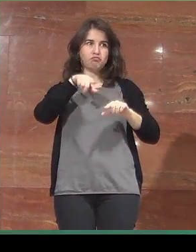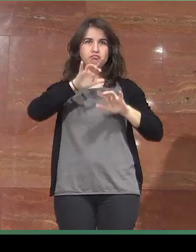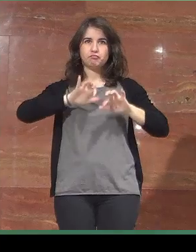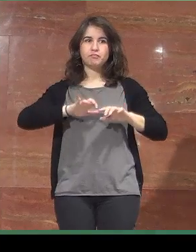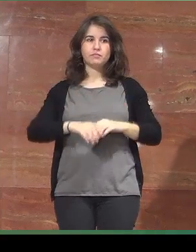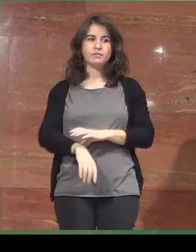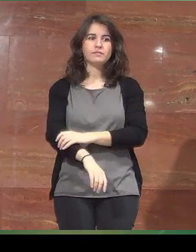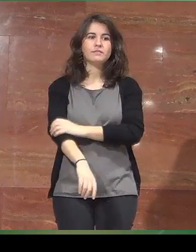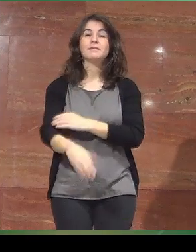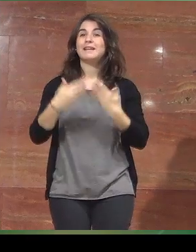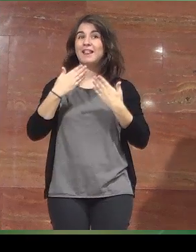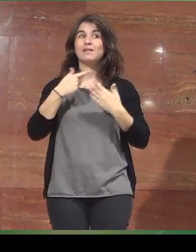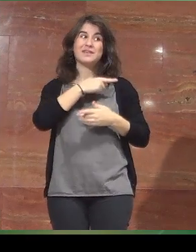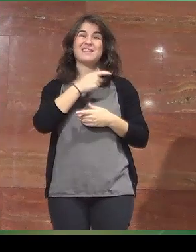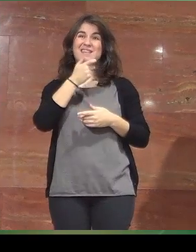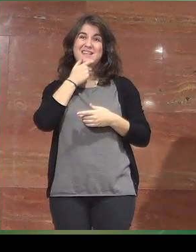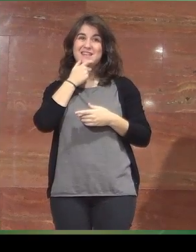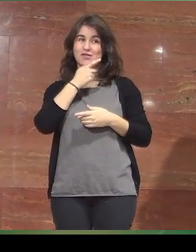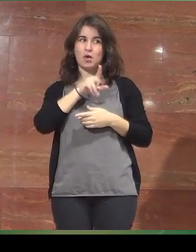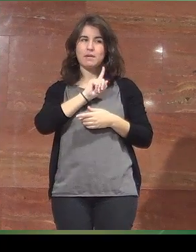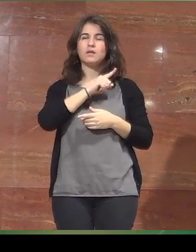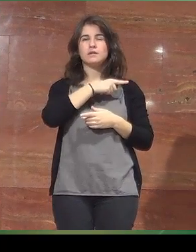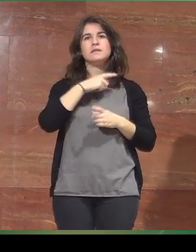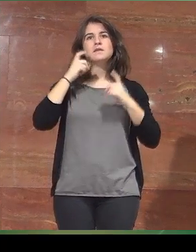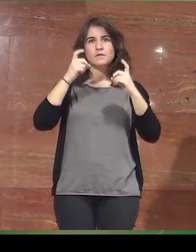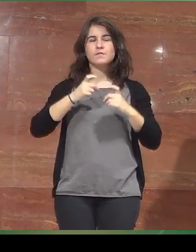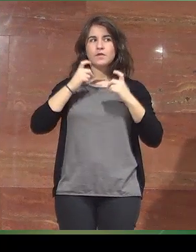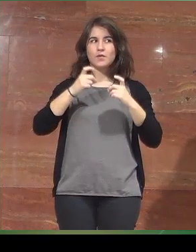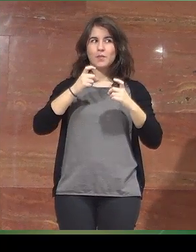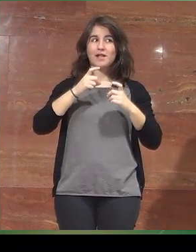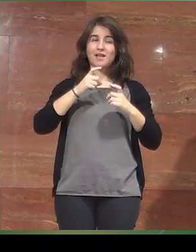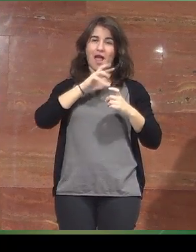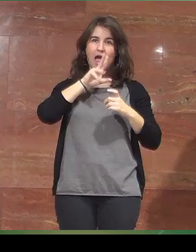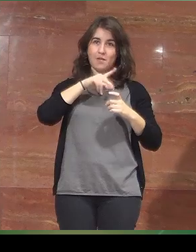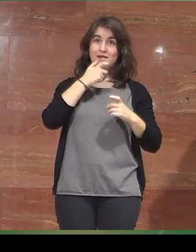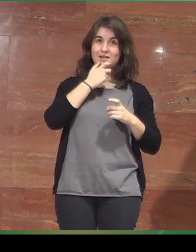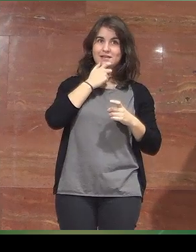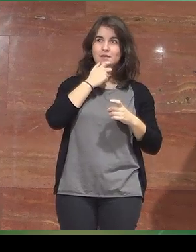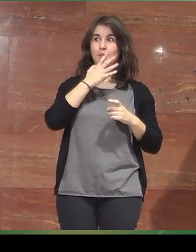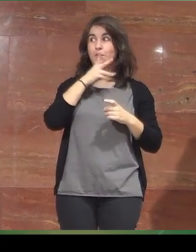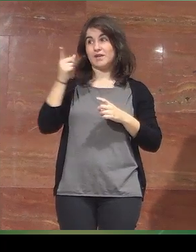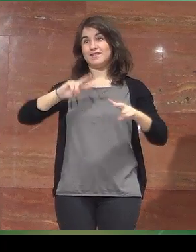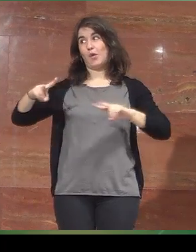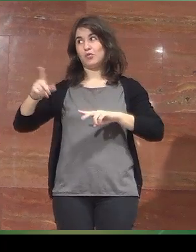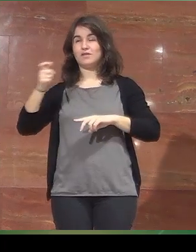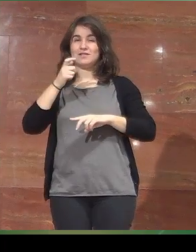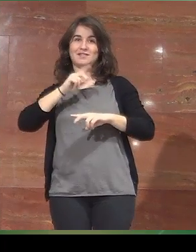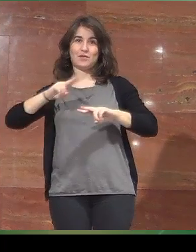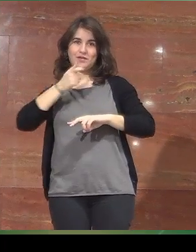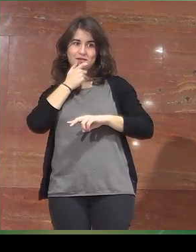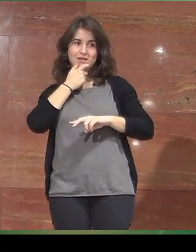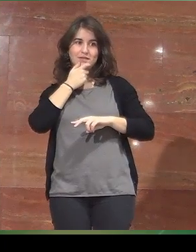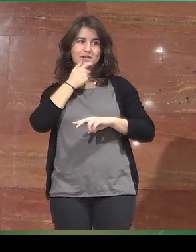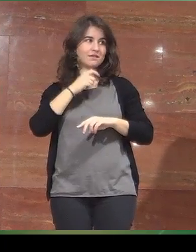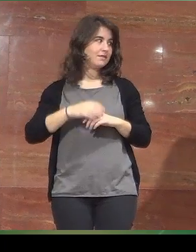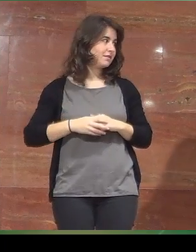venir aquí. Su idioma no es el inglés y va a hacer un esfuerzo también en hablar en inglés porque los traductores que tenemos son de inglés. Excuse me,